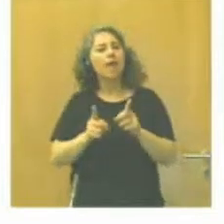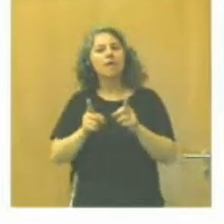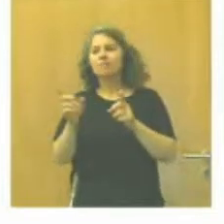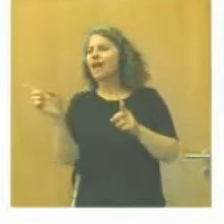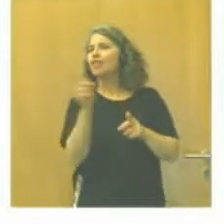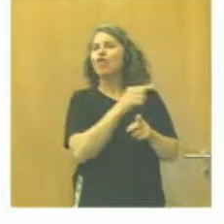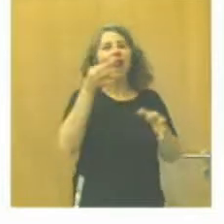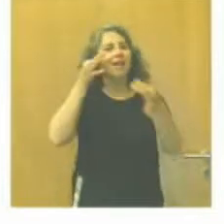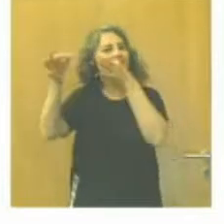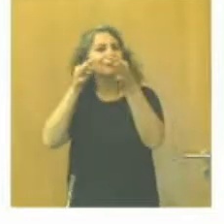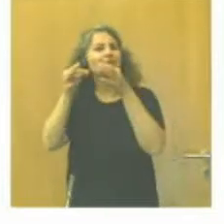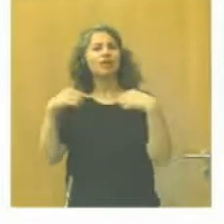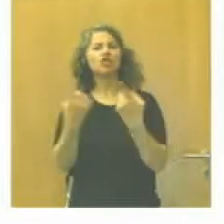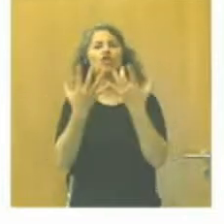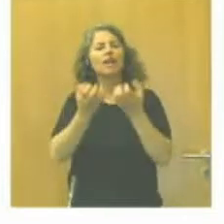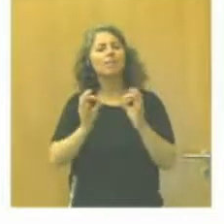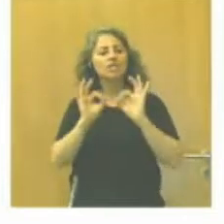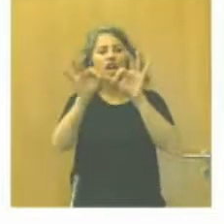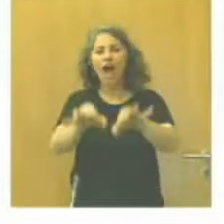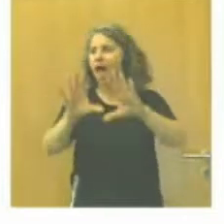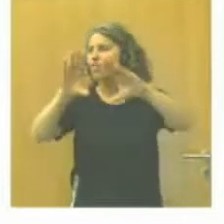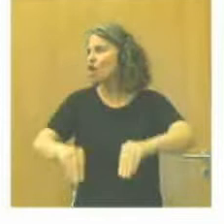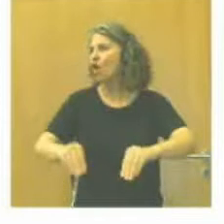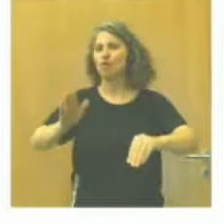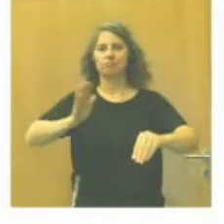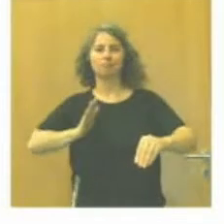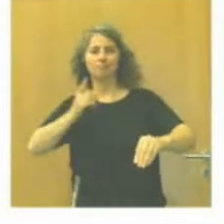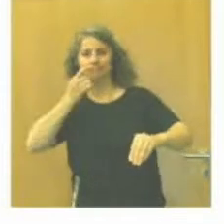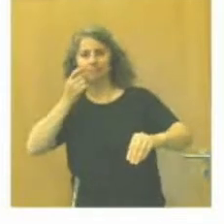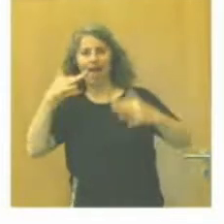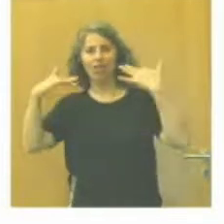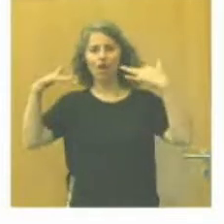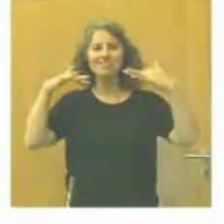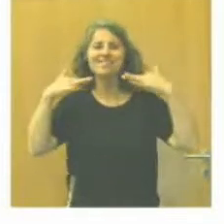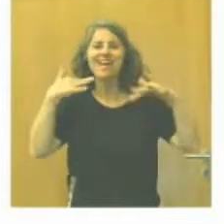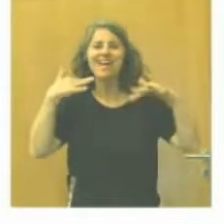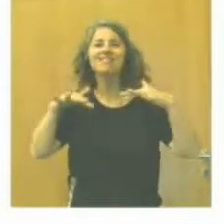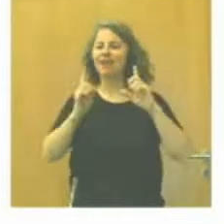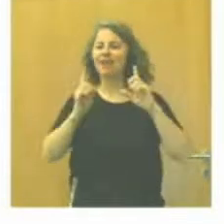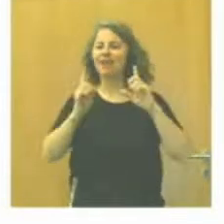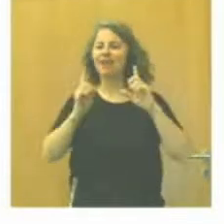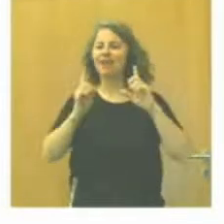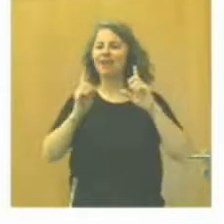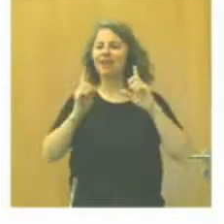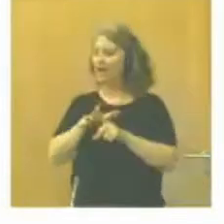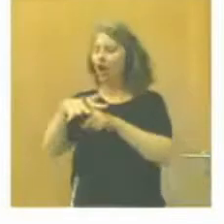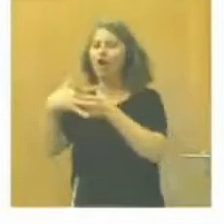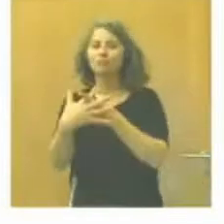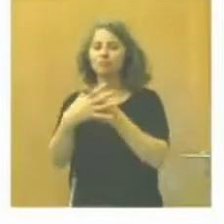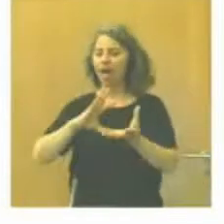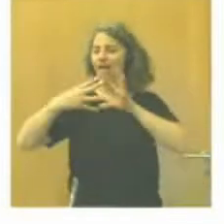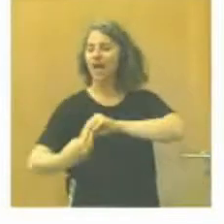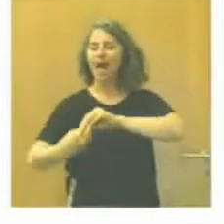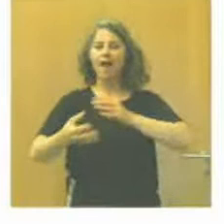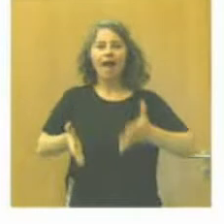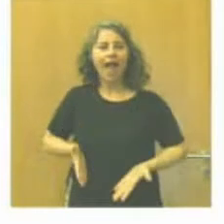que queremos llegar a todos y todas las adolescentes, la contextualización, tienen que ser sensibles a